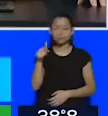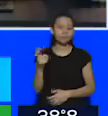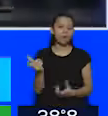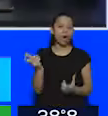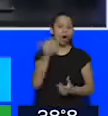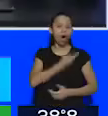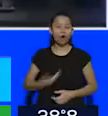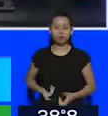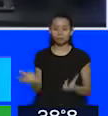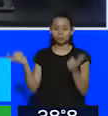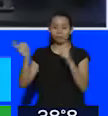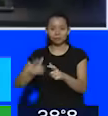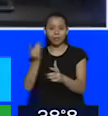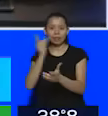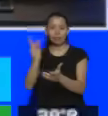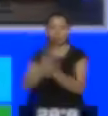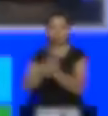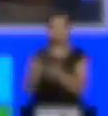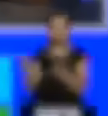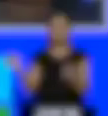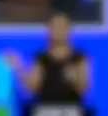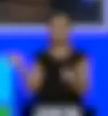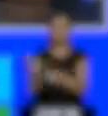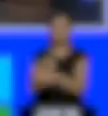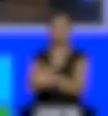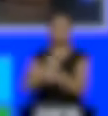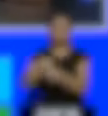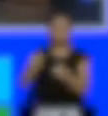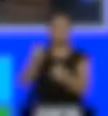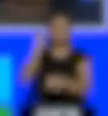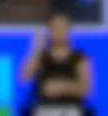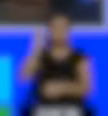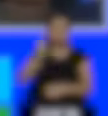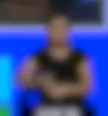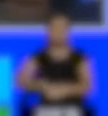probable que el resto de los números empiecen a controlarse muchas gracias